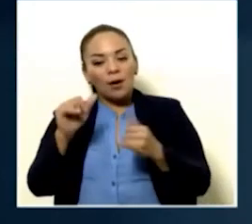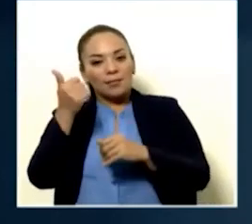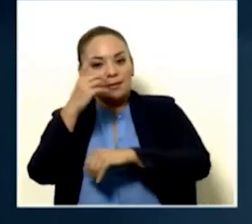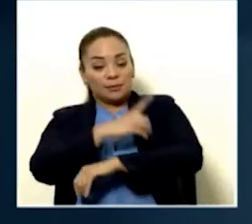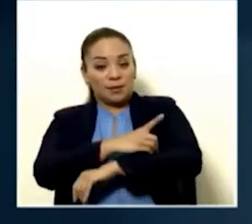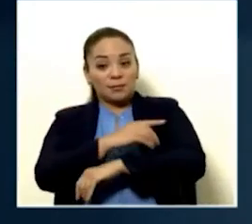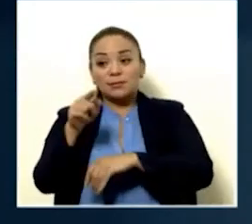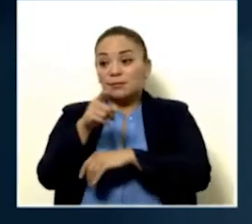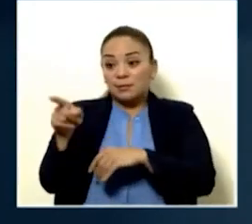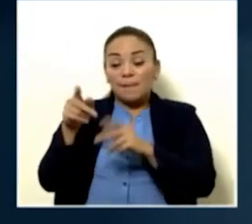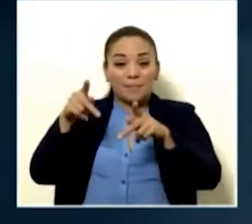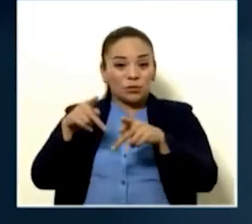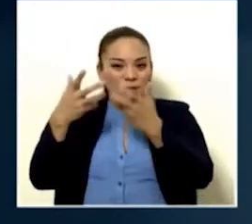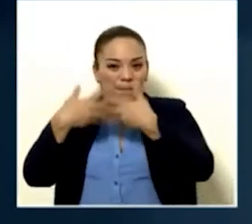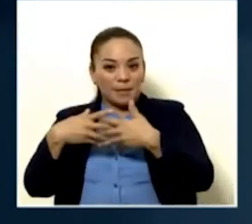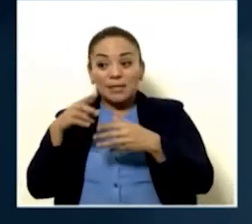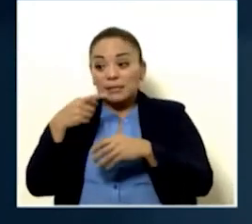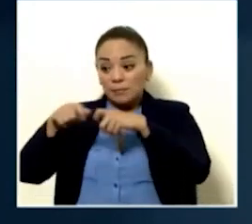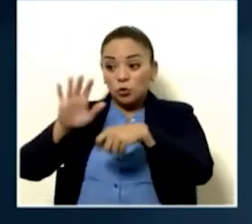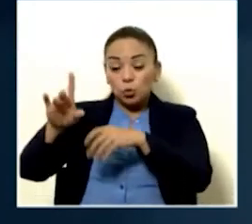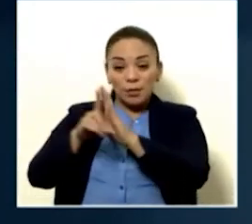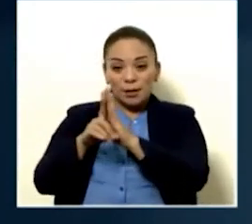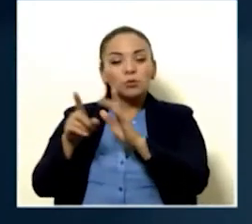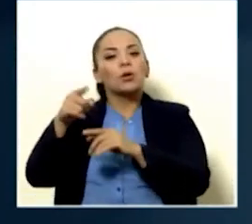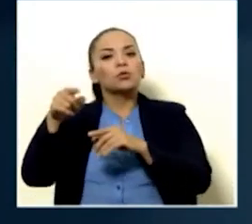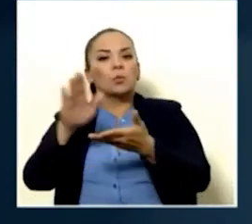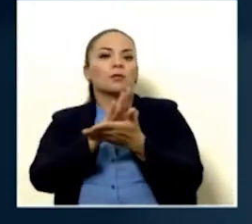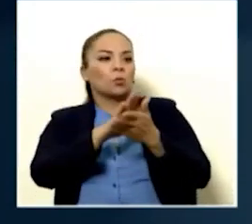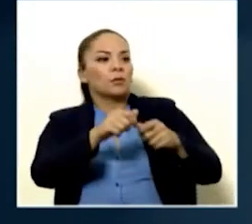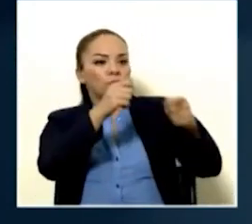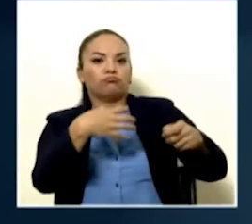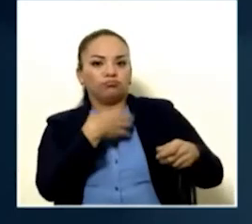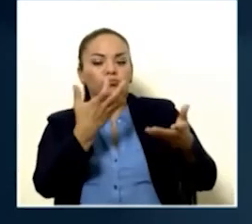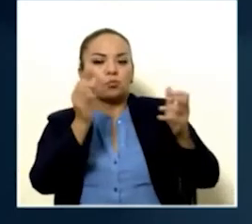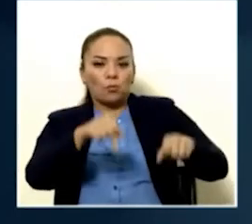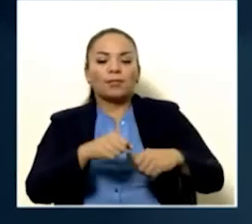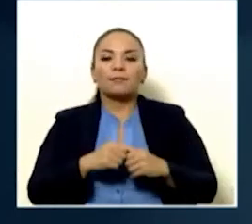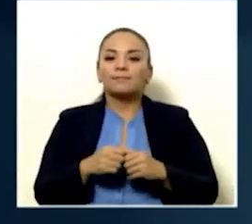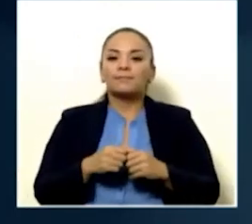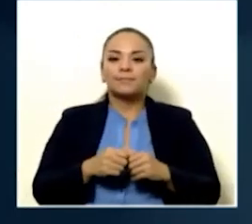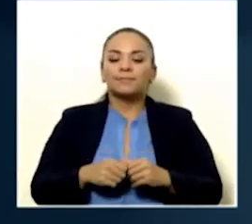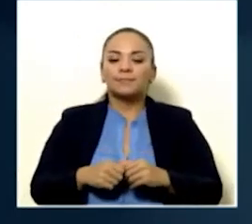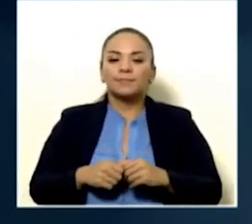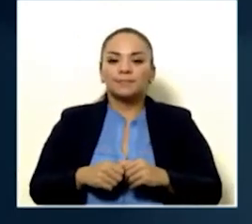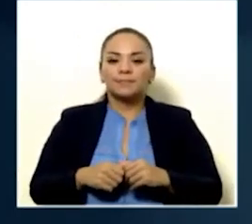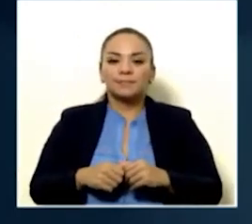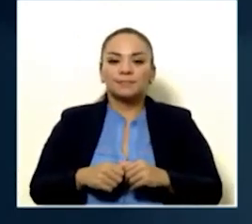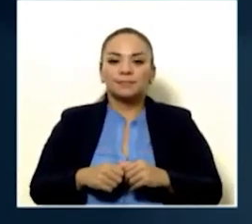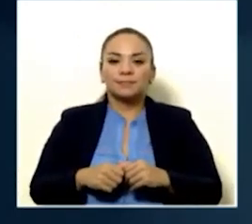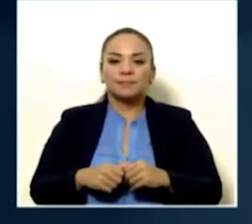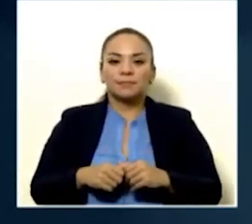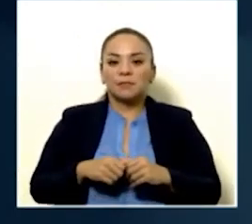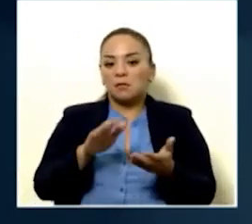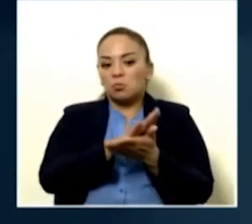ellos creen que se ha violentado su derecho, pueden presentar la revocatoria de eso y pueden documentar lo